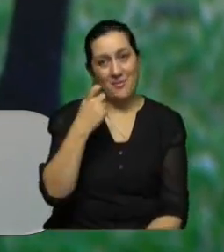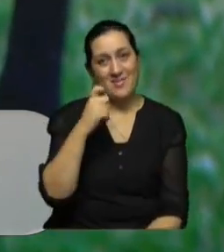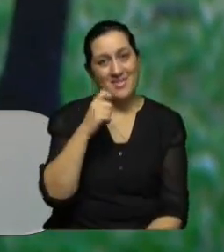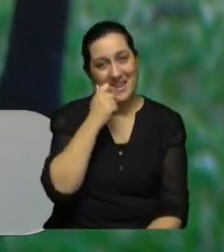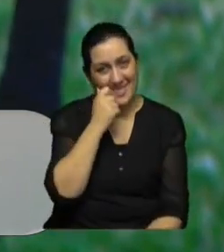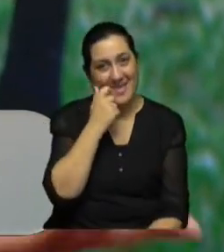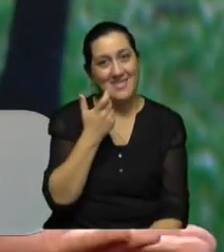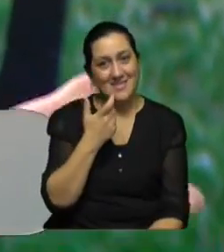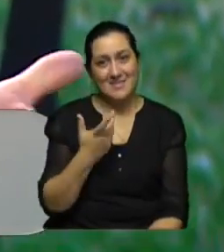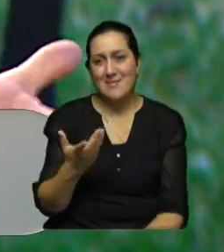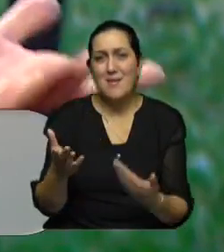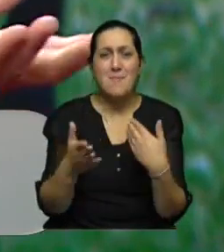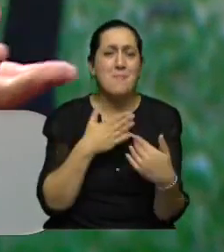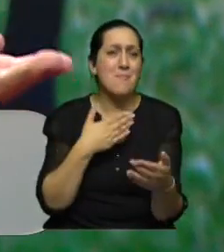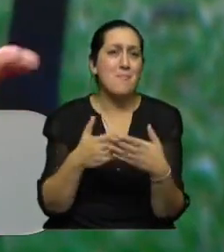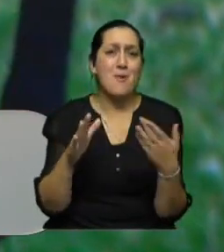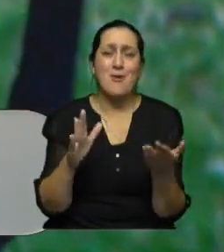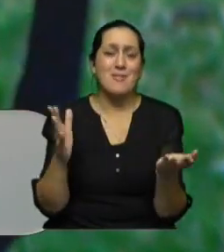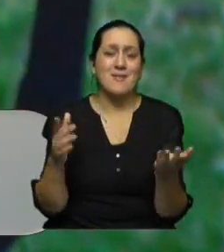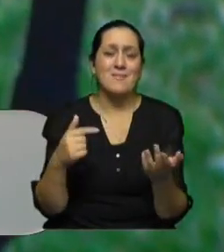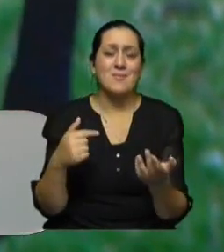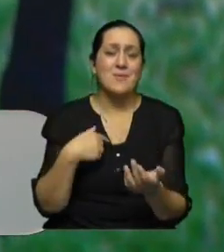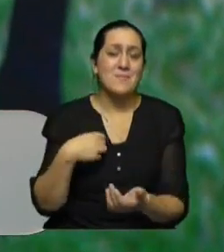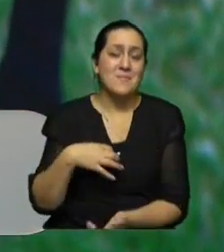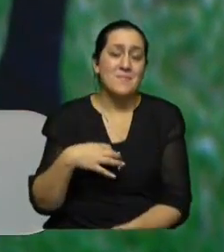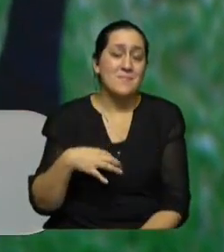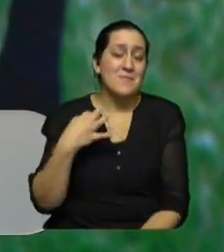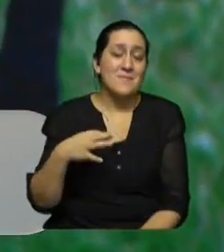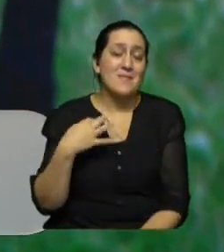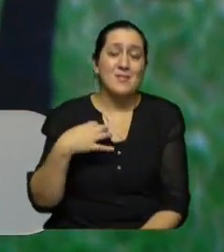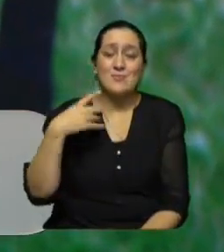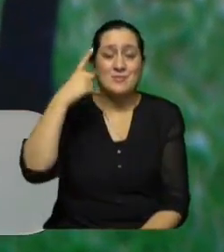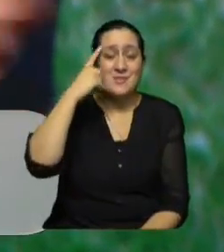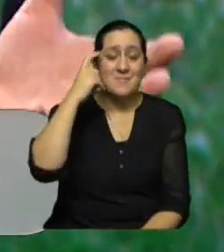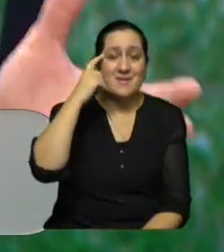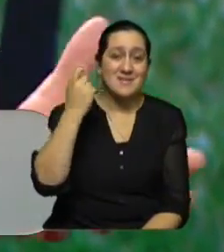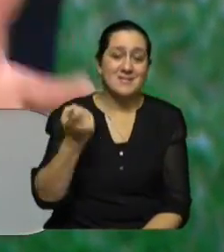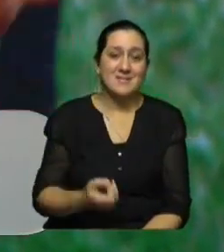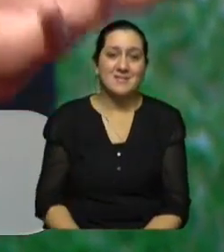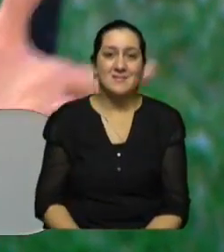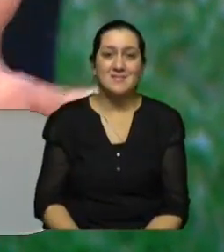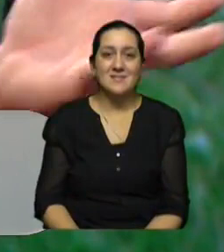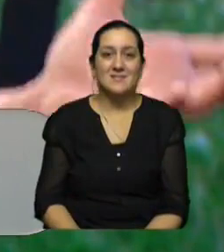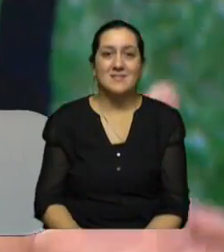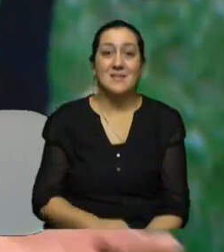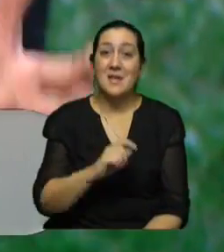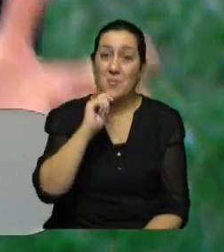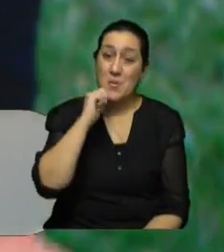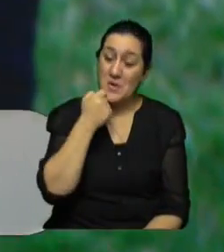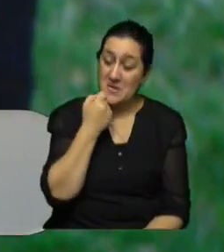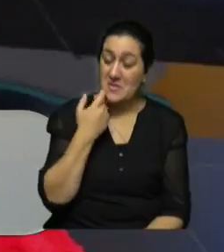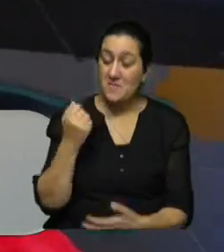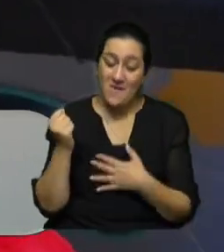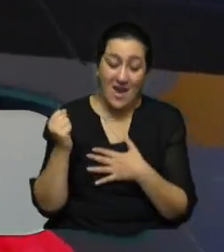bueno, que se note, la ostento la cédula, porque viví esas cosas maravillosas que de alguna manera fueron de primeras experiencias. Ah, mirá cómo se ve desde arriba del escenario. Y